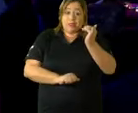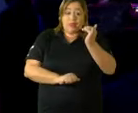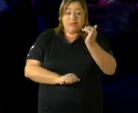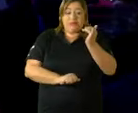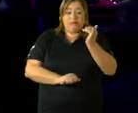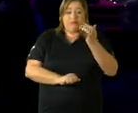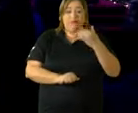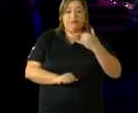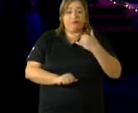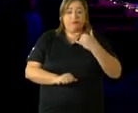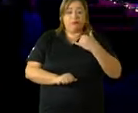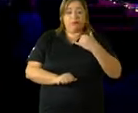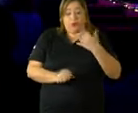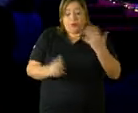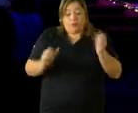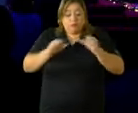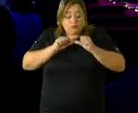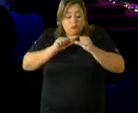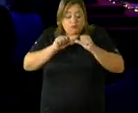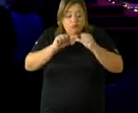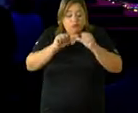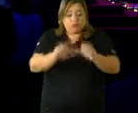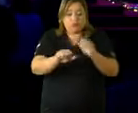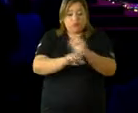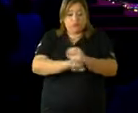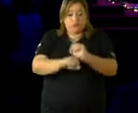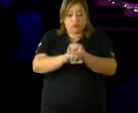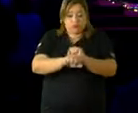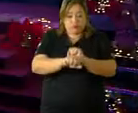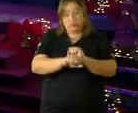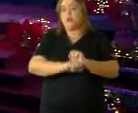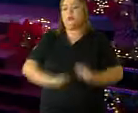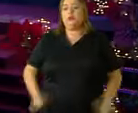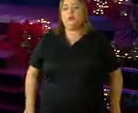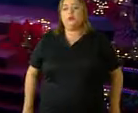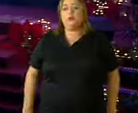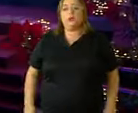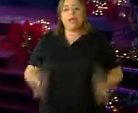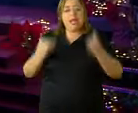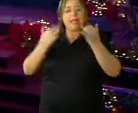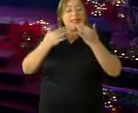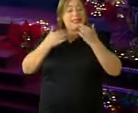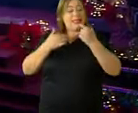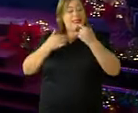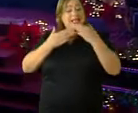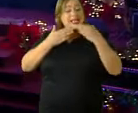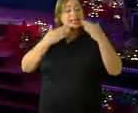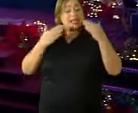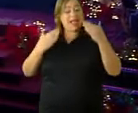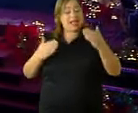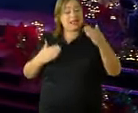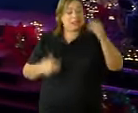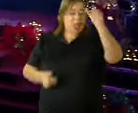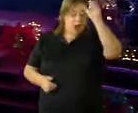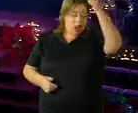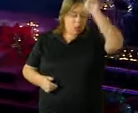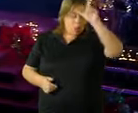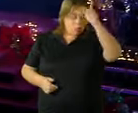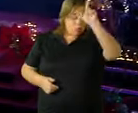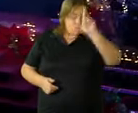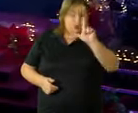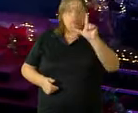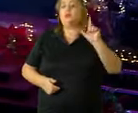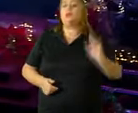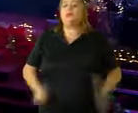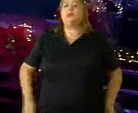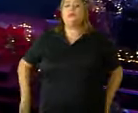rendir. Yo sigo hacia adelante y estoy viendo lo que Dios habló para nosotros. Y yo le doy gracias a Lucy, que fue la que me empujó también, que hizo todo lo que hizo.